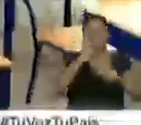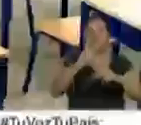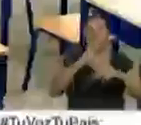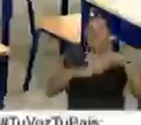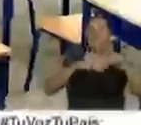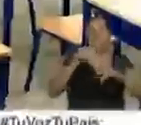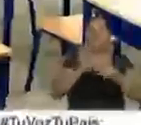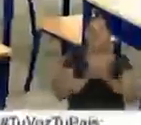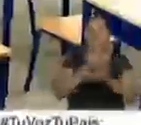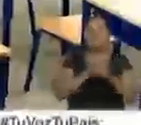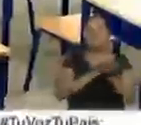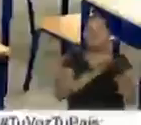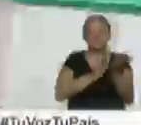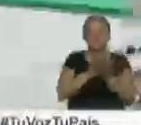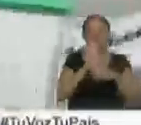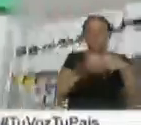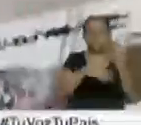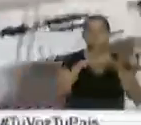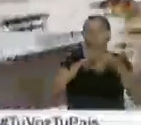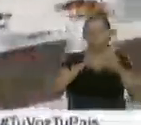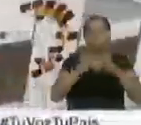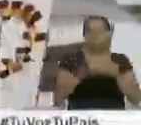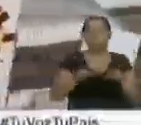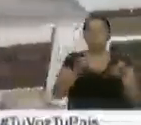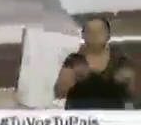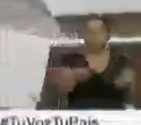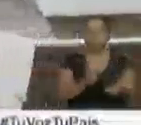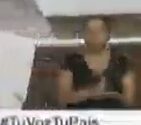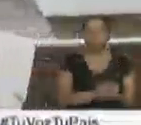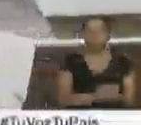educativas que están al servicio de la comunidad.